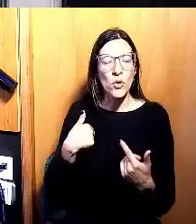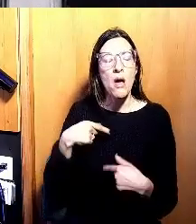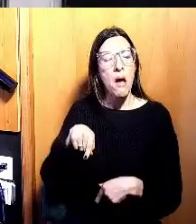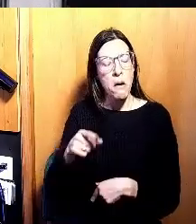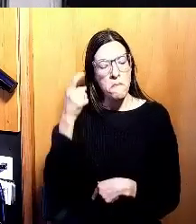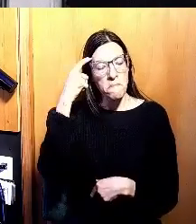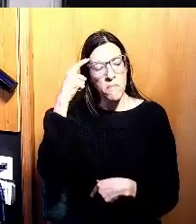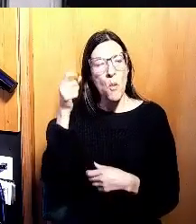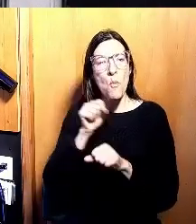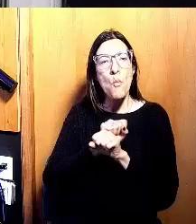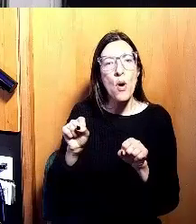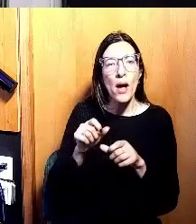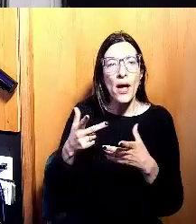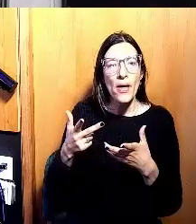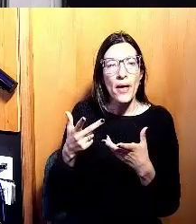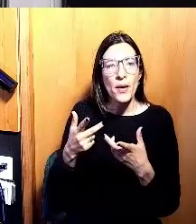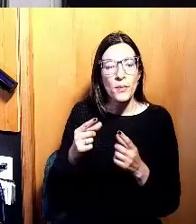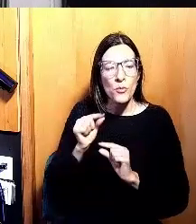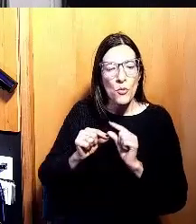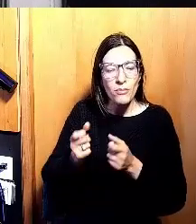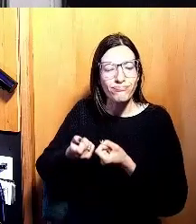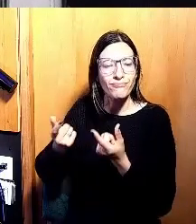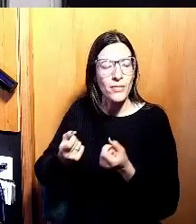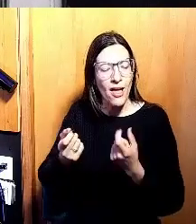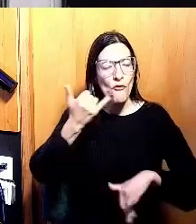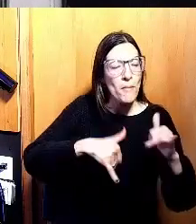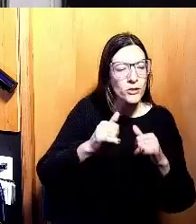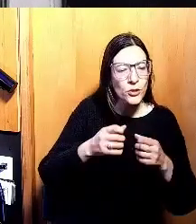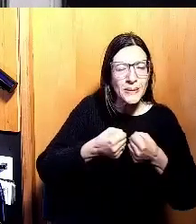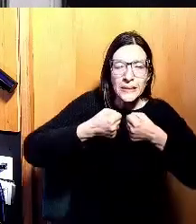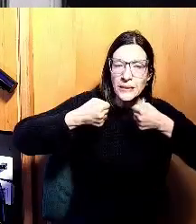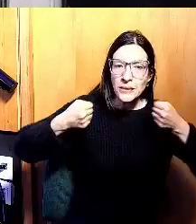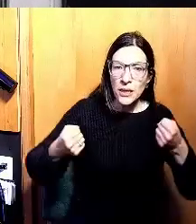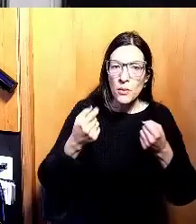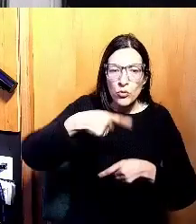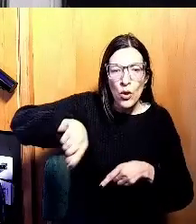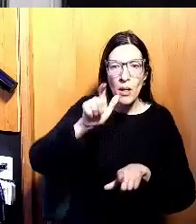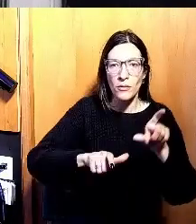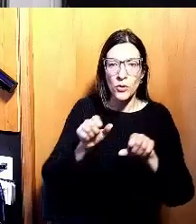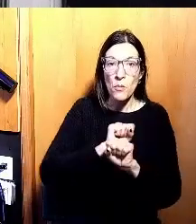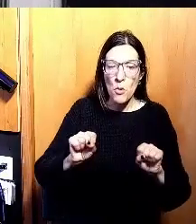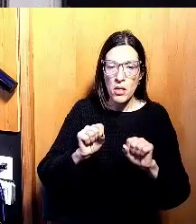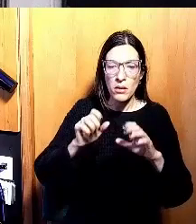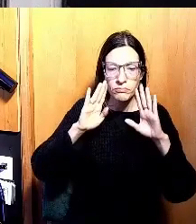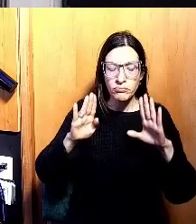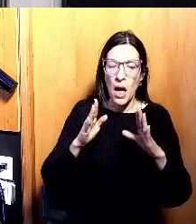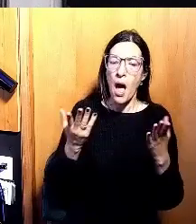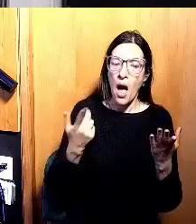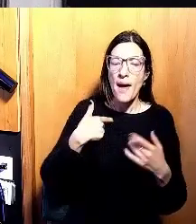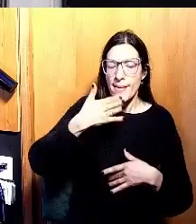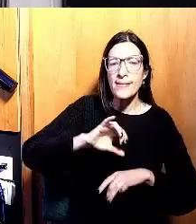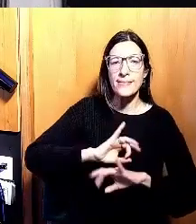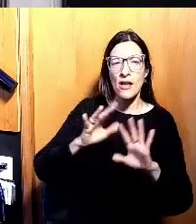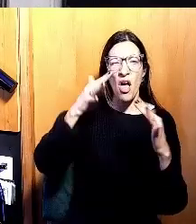centralizar, pero además de disponibilizar, sobre todo, la información para la población en general. Si bien la